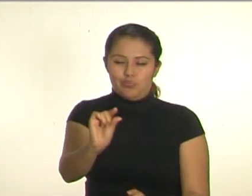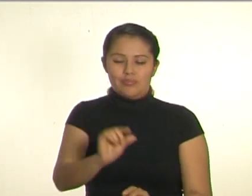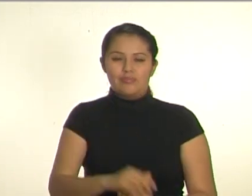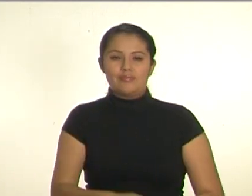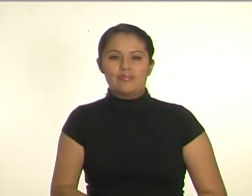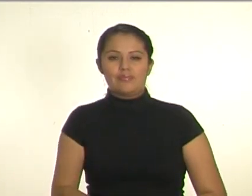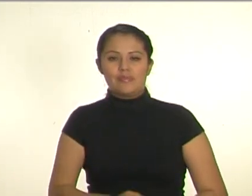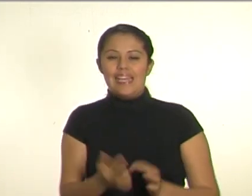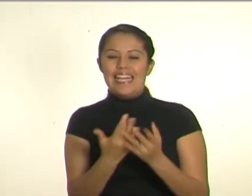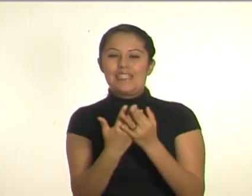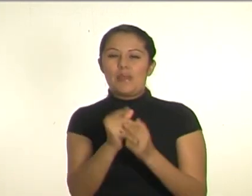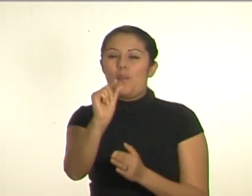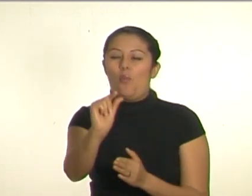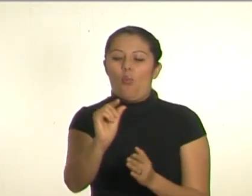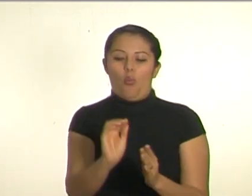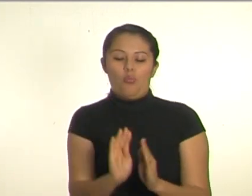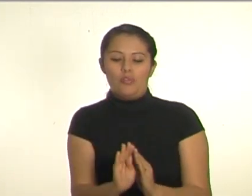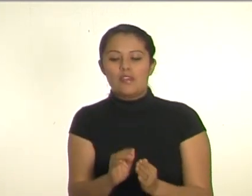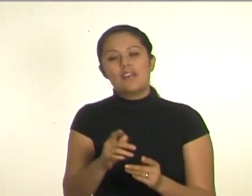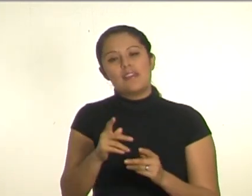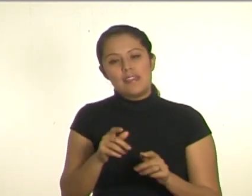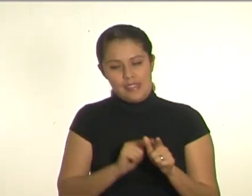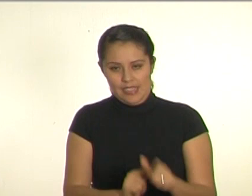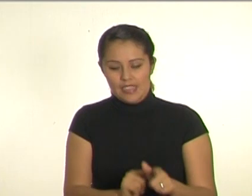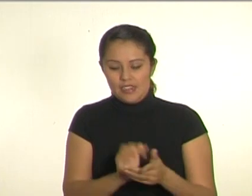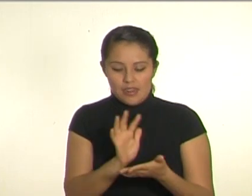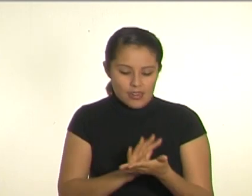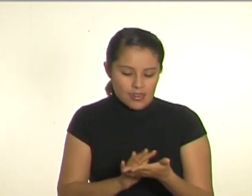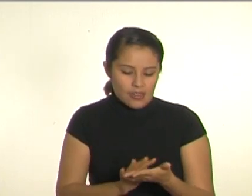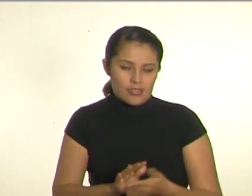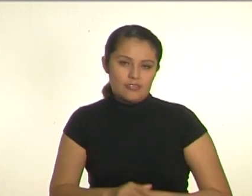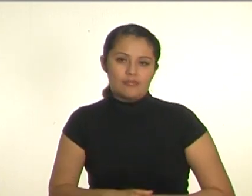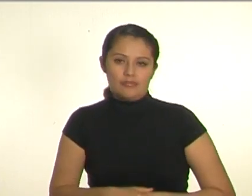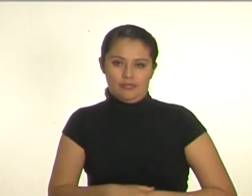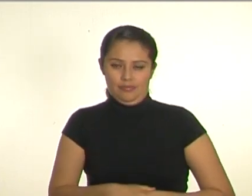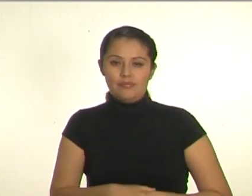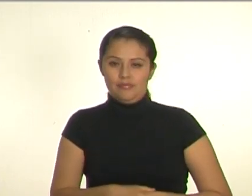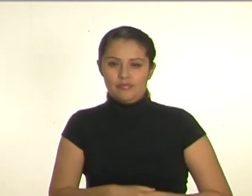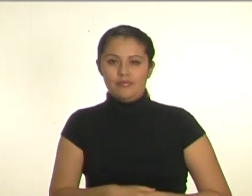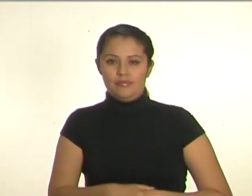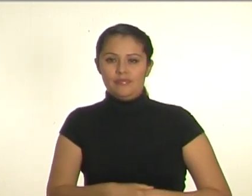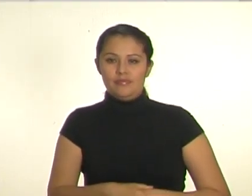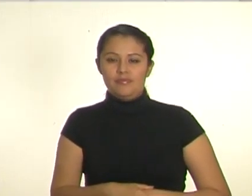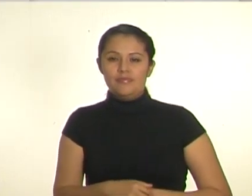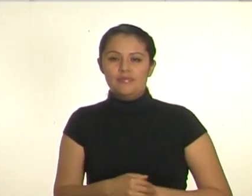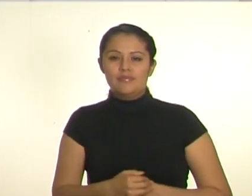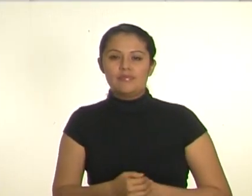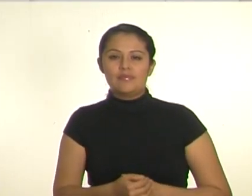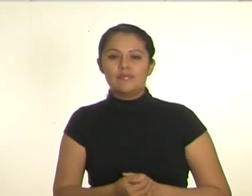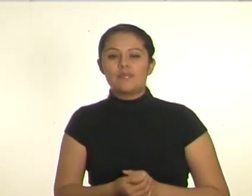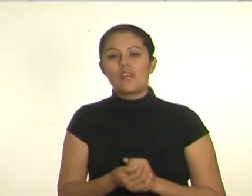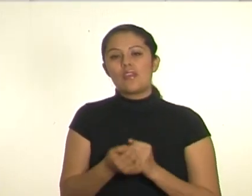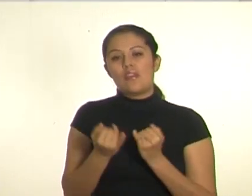se usa cuando va precedido de las conjunciones y,